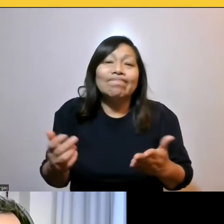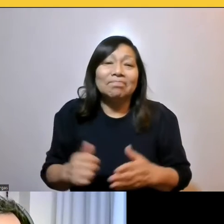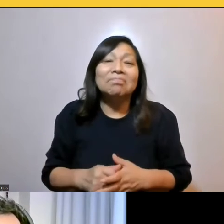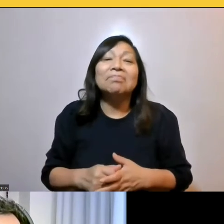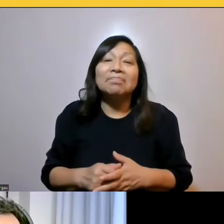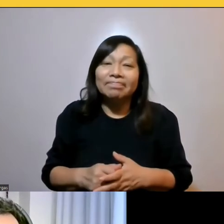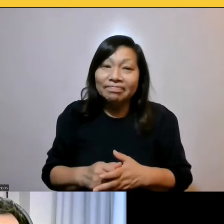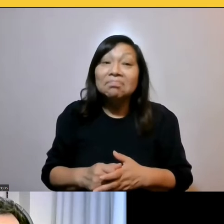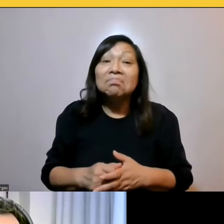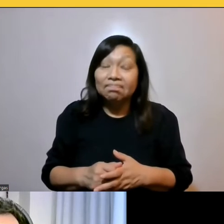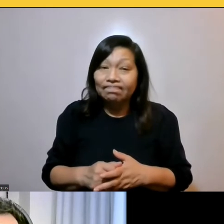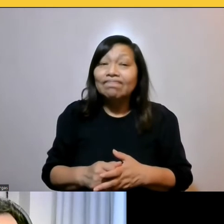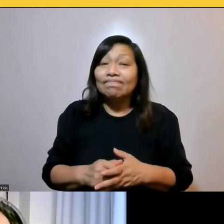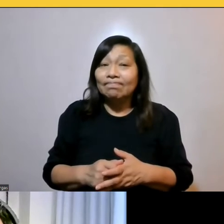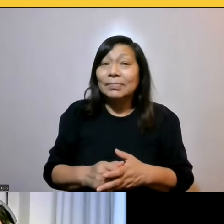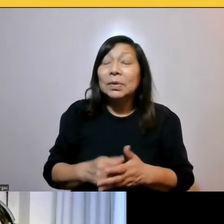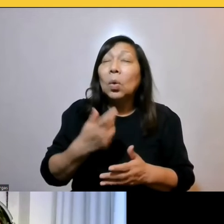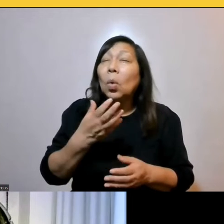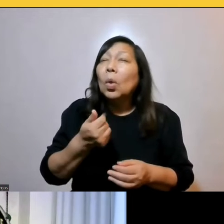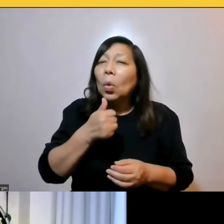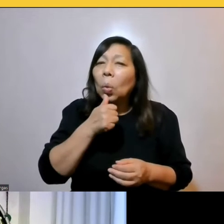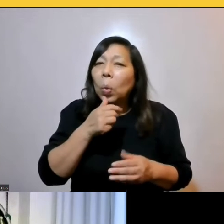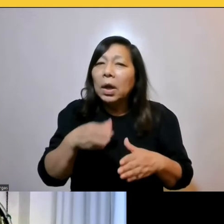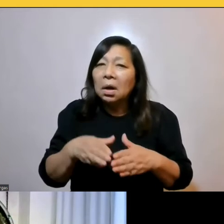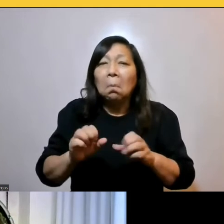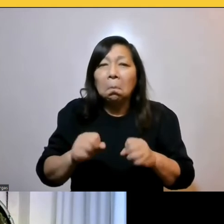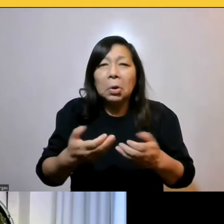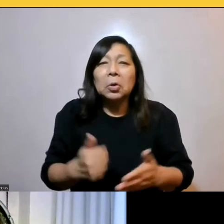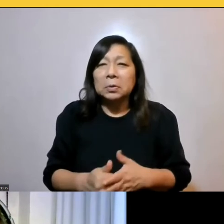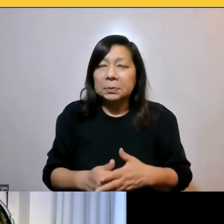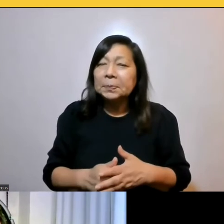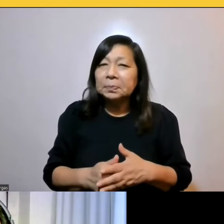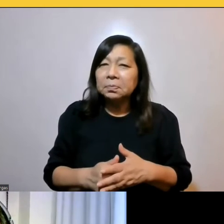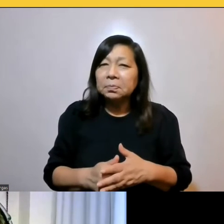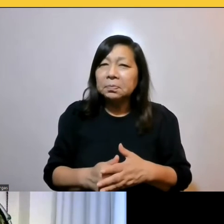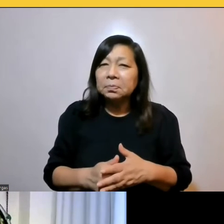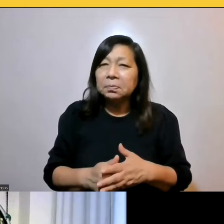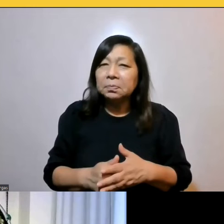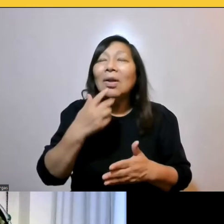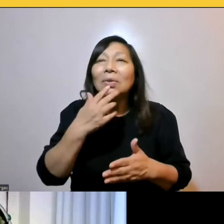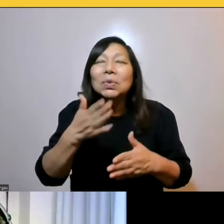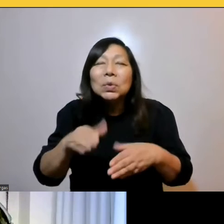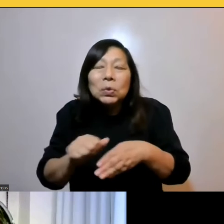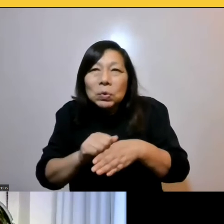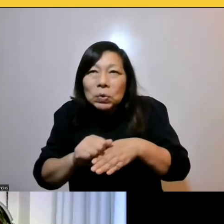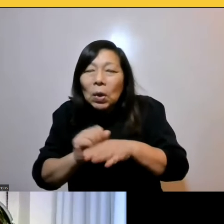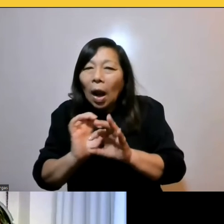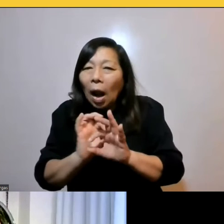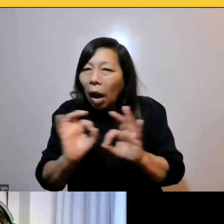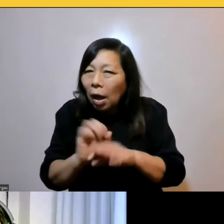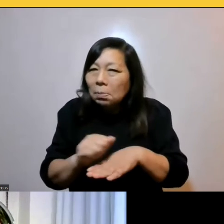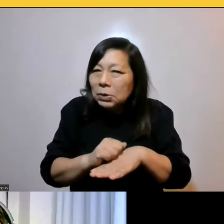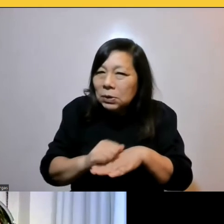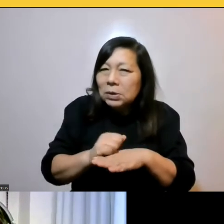Sí, claro, justamente la irritación puede ser por una mala higiene, como tú dices, existe